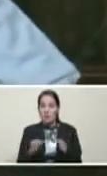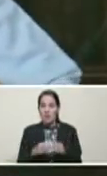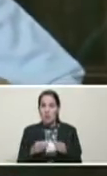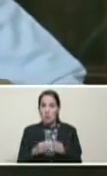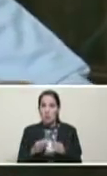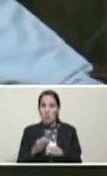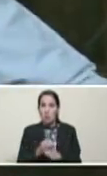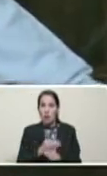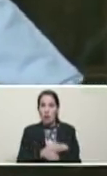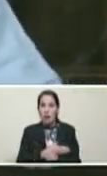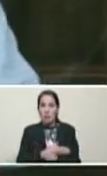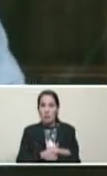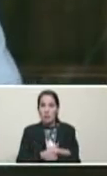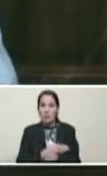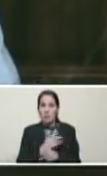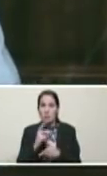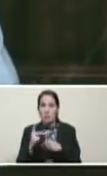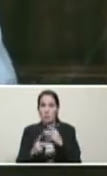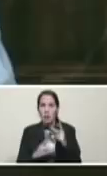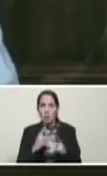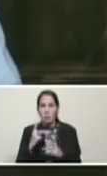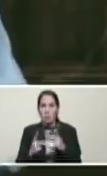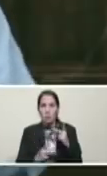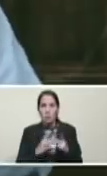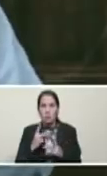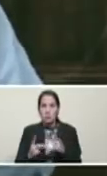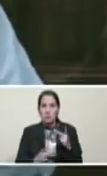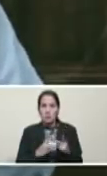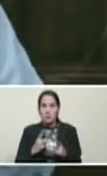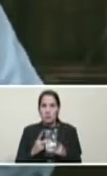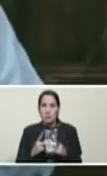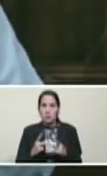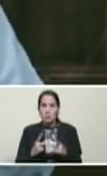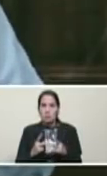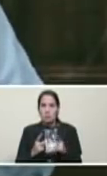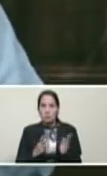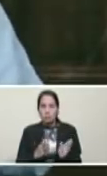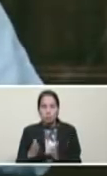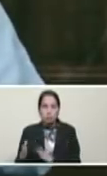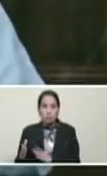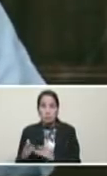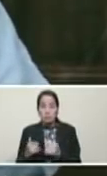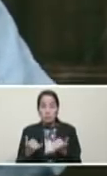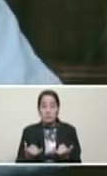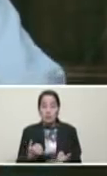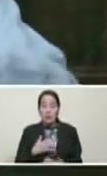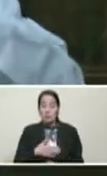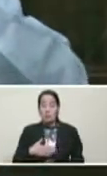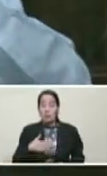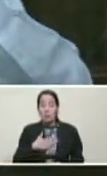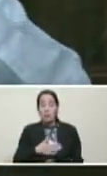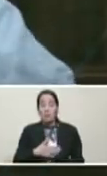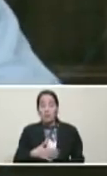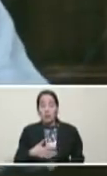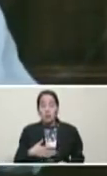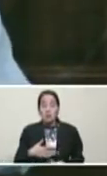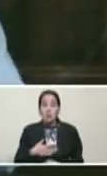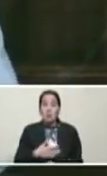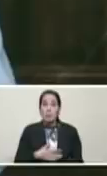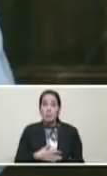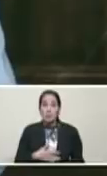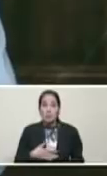para un proceso productivo de satisfacción y de autoabastecimiento